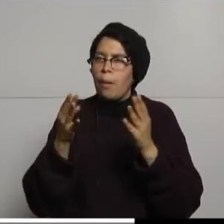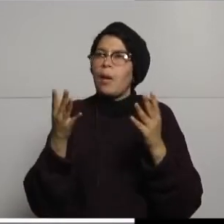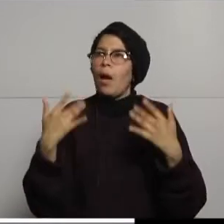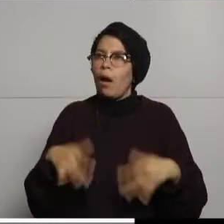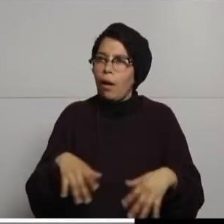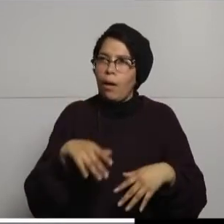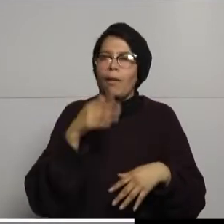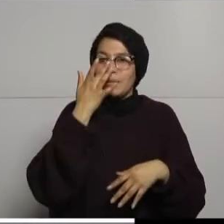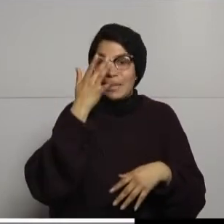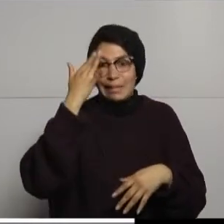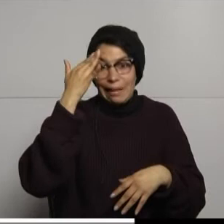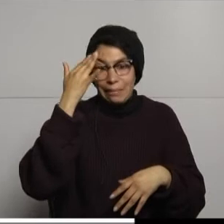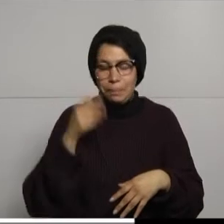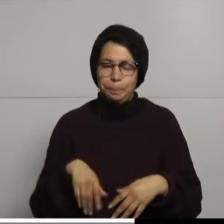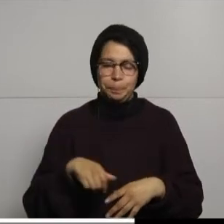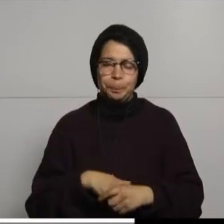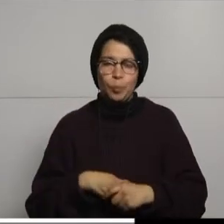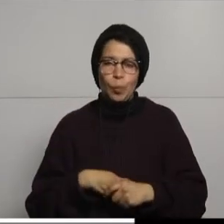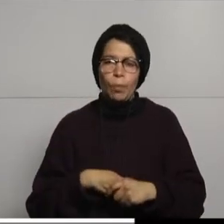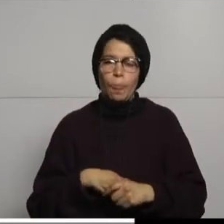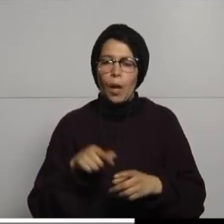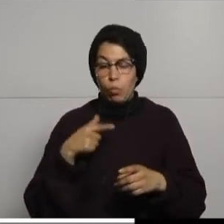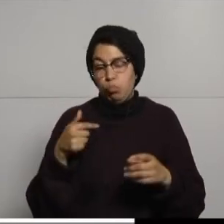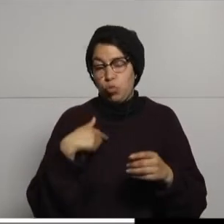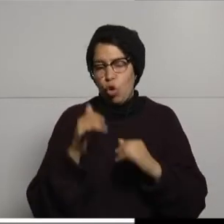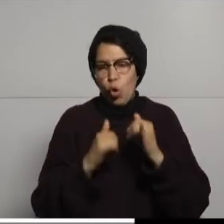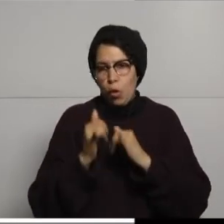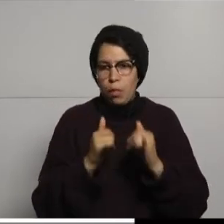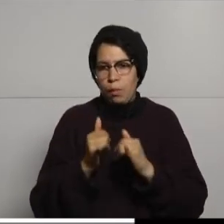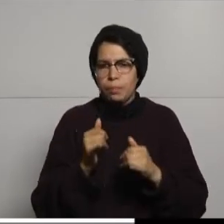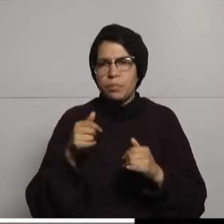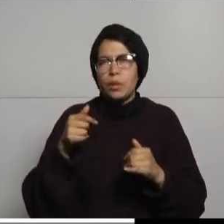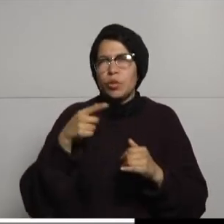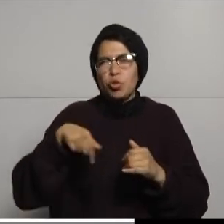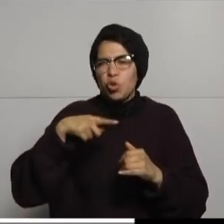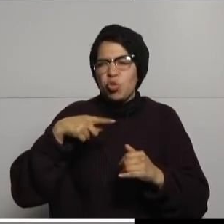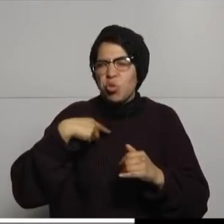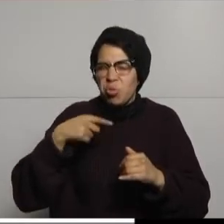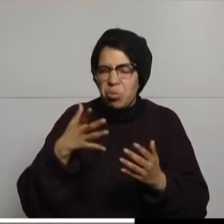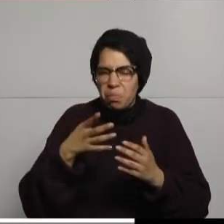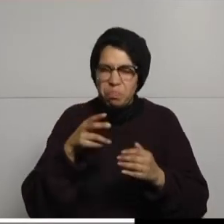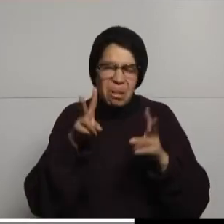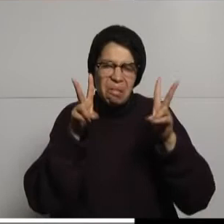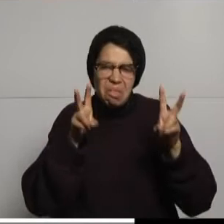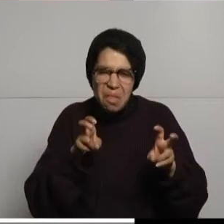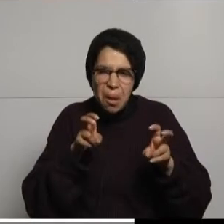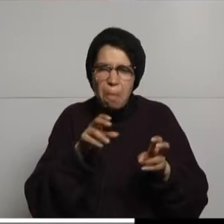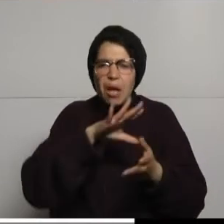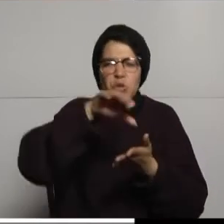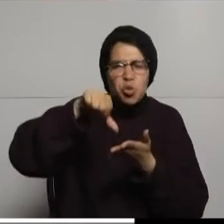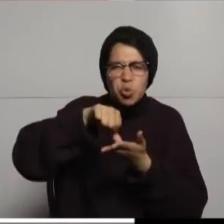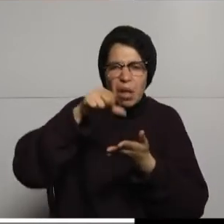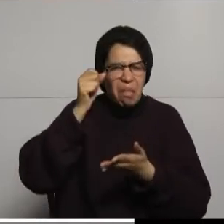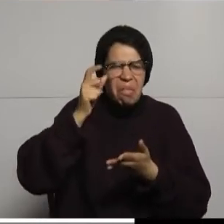casa. Cierto, o sea, lo que les decía ahora, si hablamos de ciudades o de sociedades inteligentes y